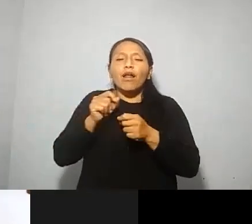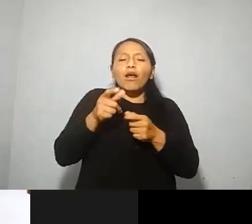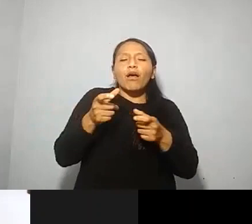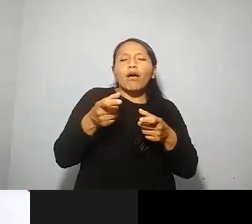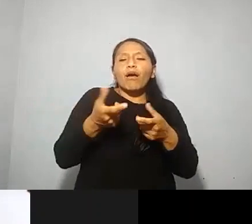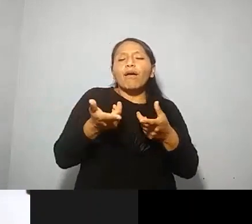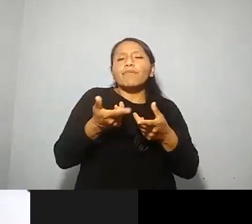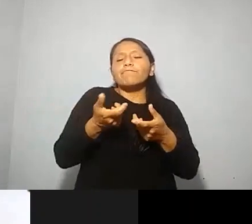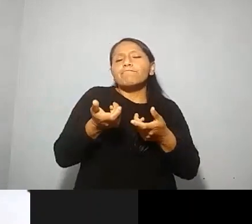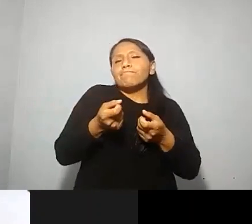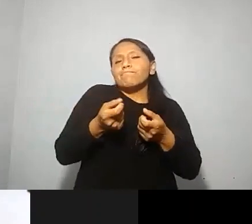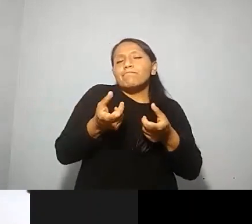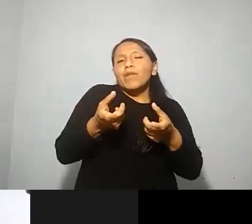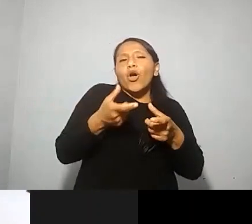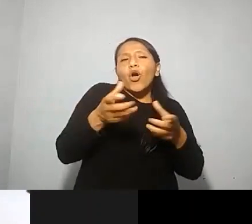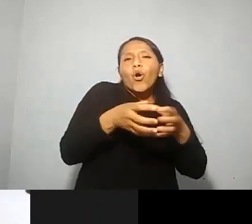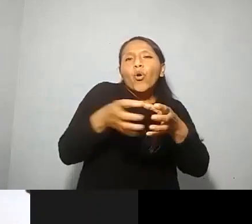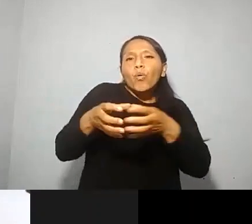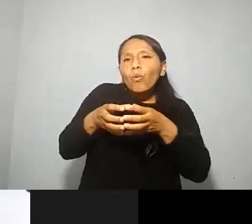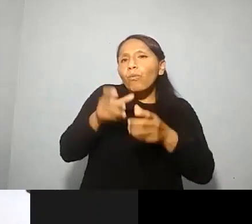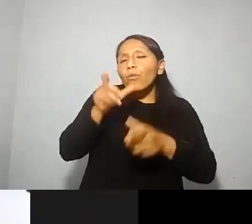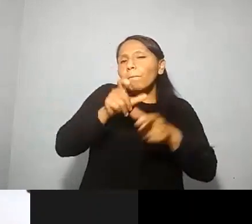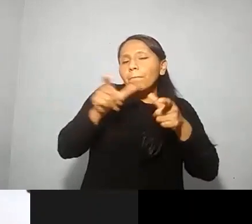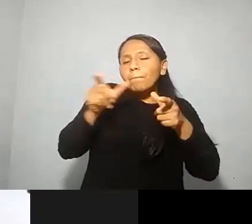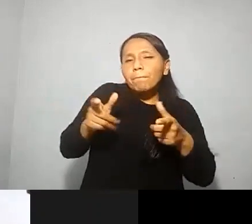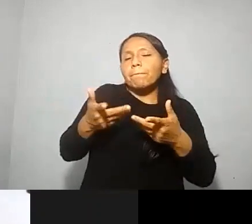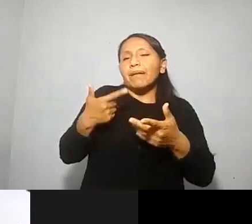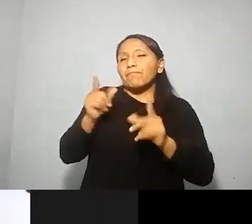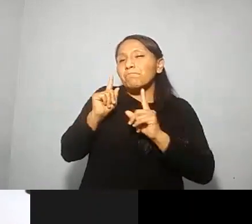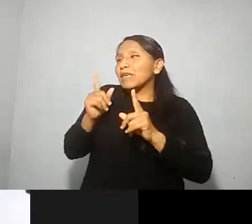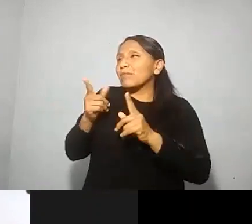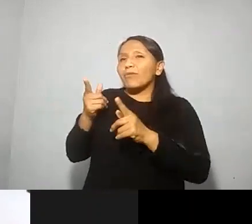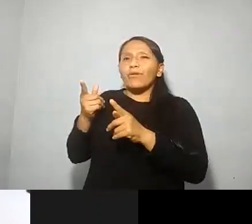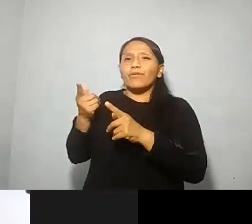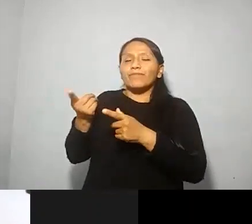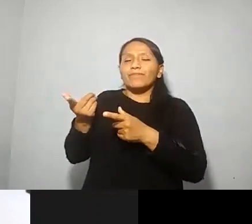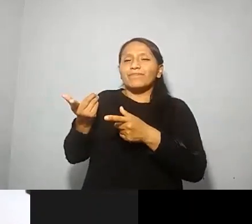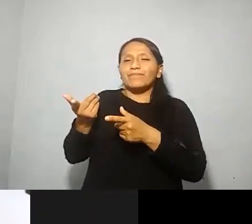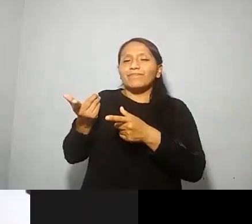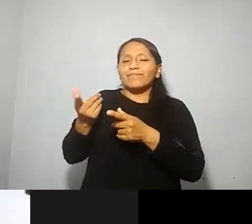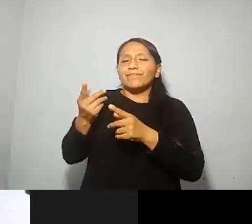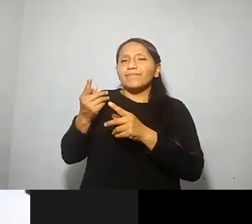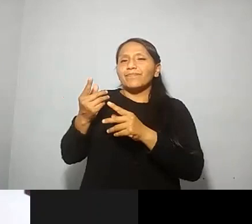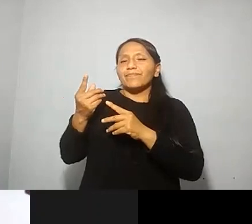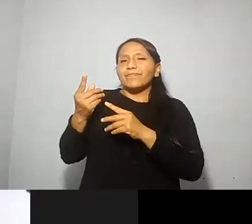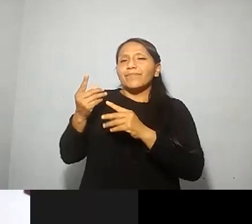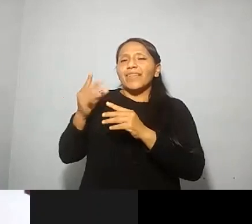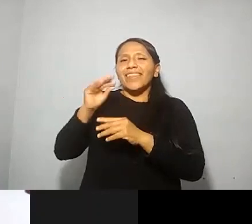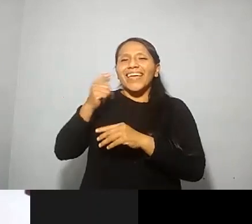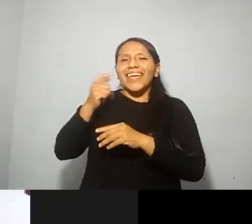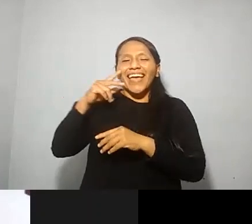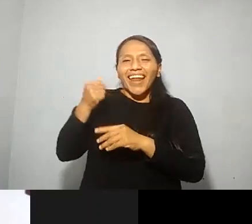demás grupos de poblaciones que comentaba hace un rato Dayana,